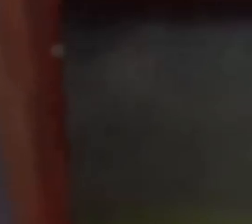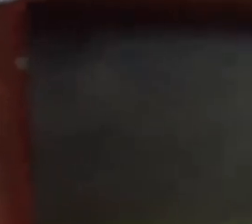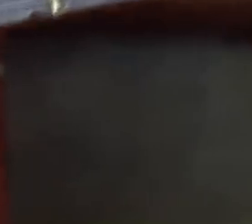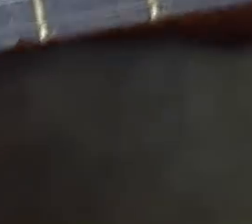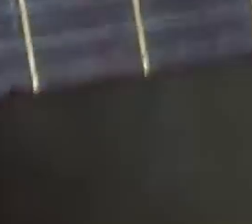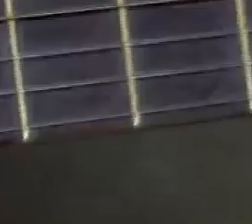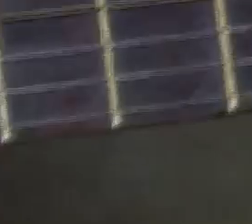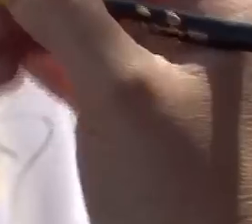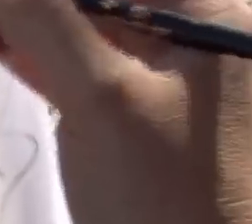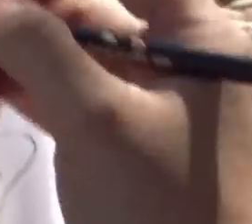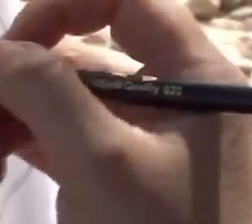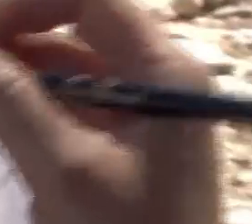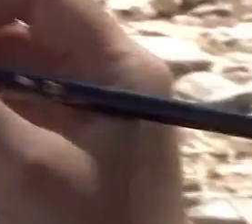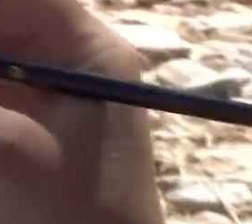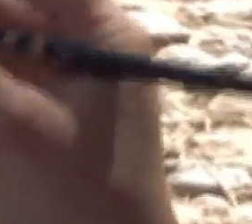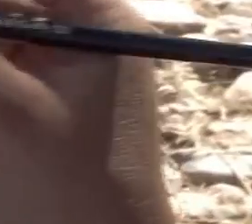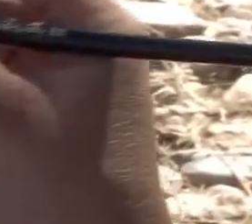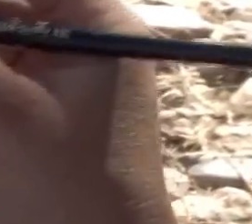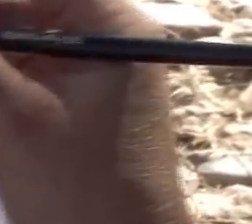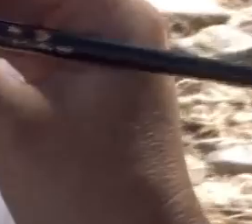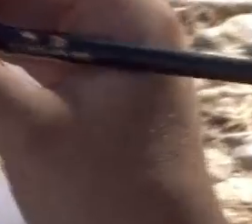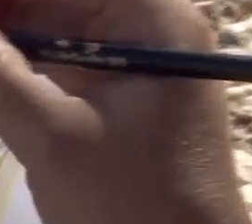Padre Gabriel,